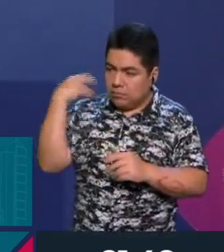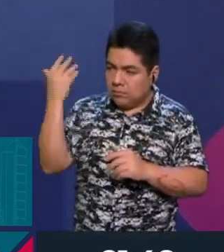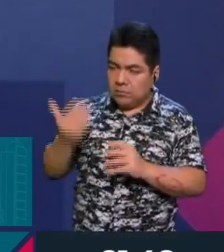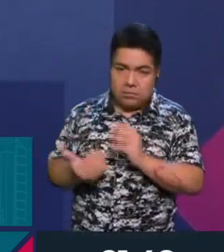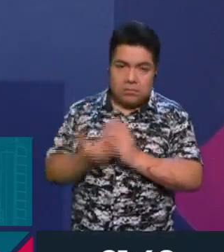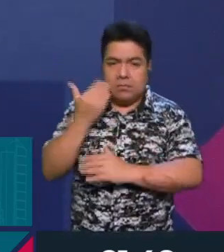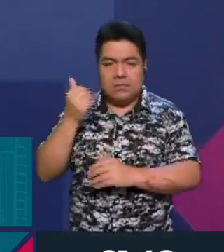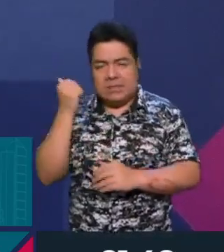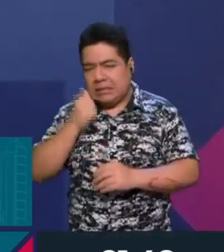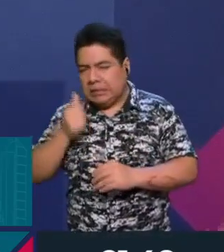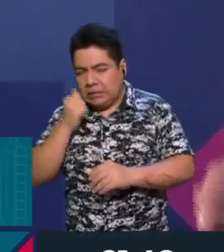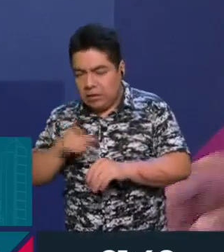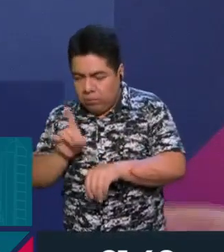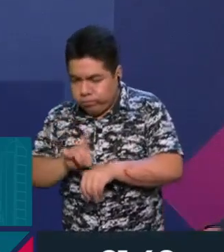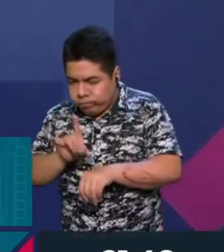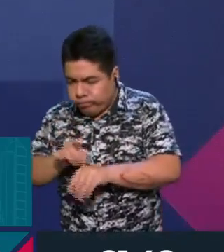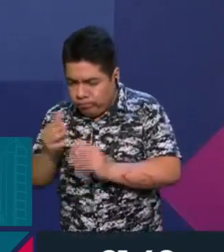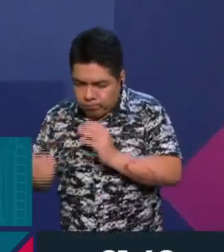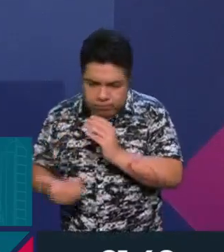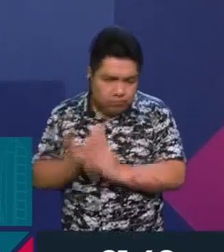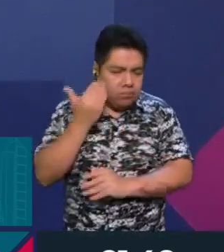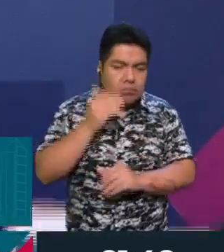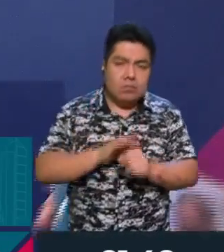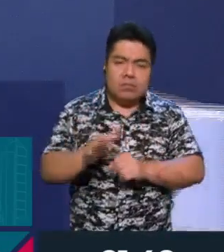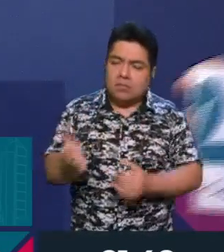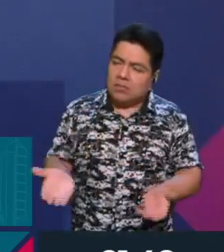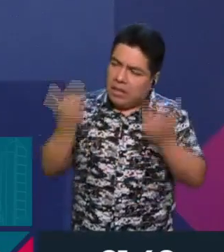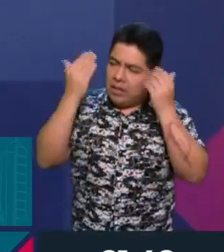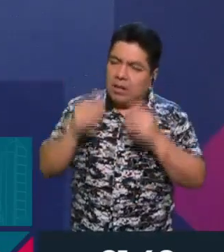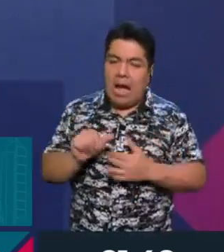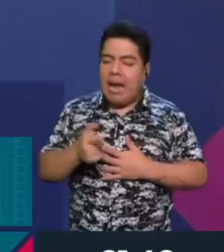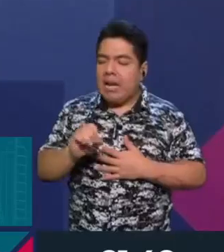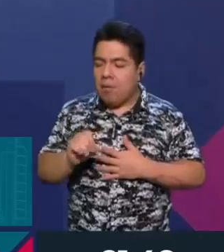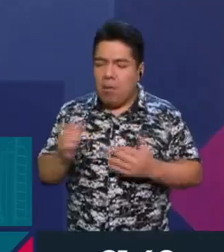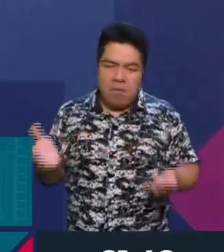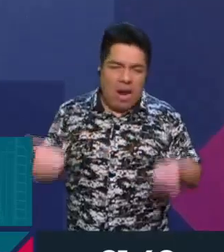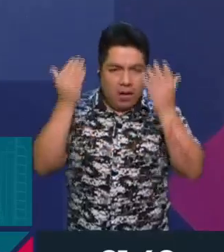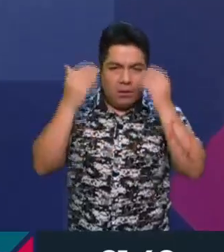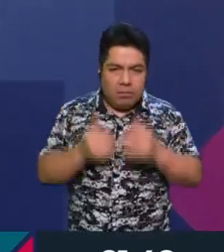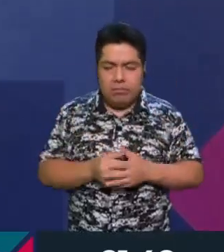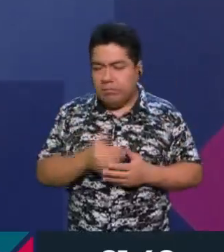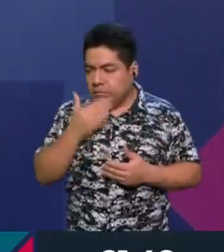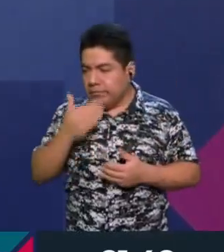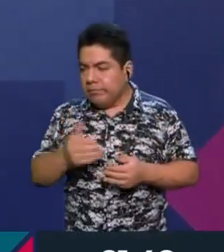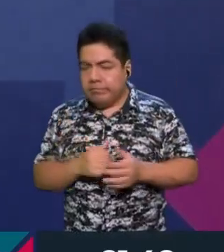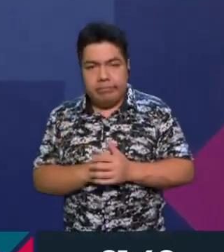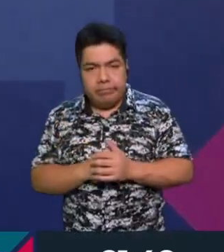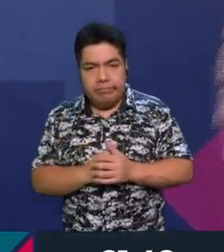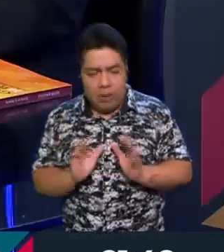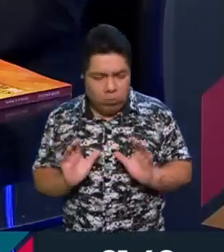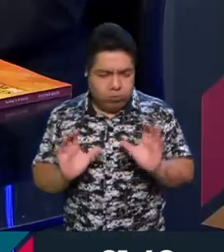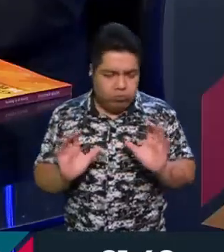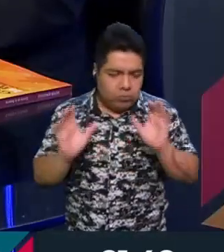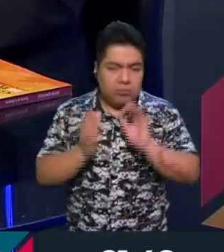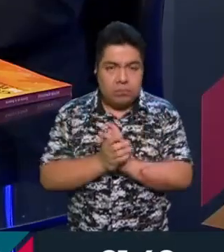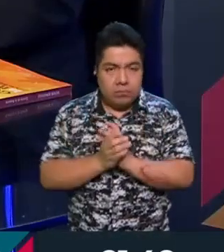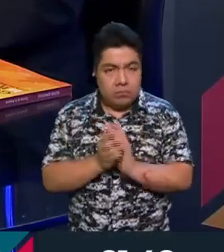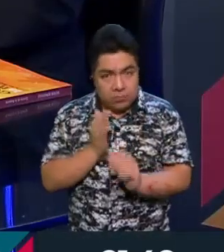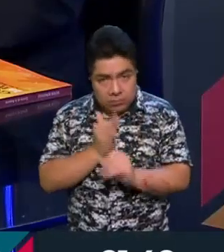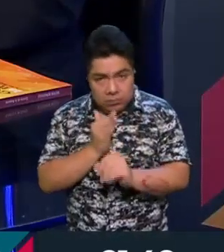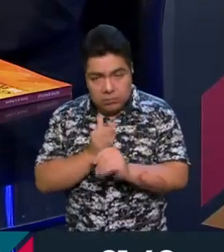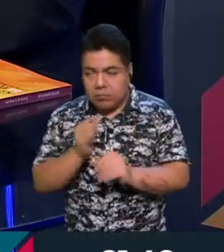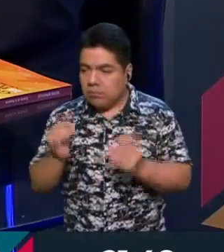¿no? Todas las mañaneras, lo primero que dijo fue: ánimo, ¿no? Ánimo. Sí. Y eso es, me parece que otra